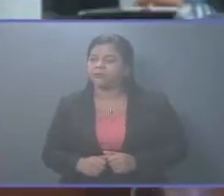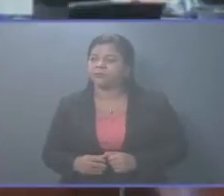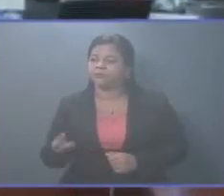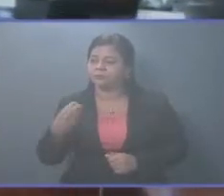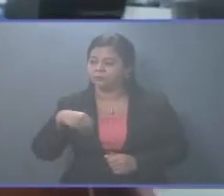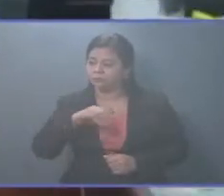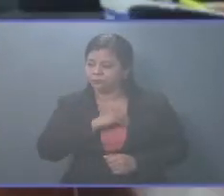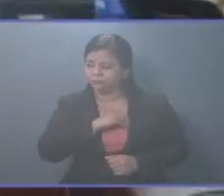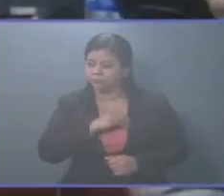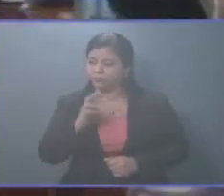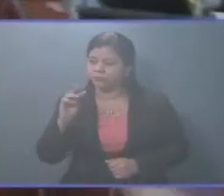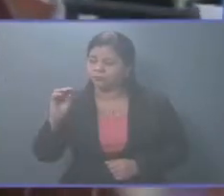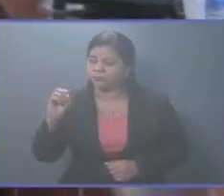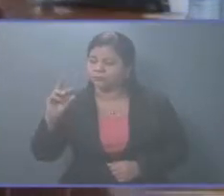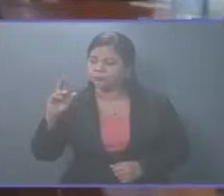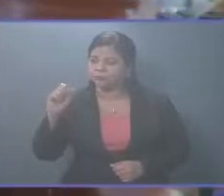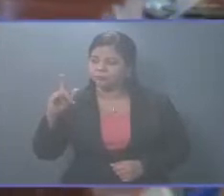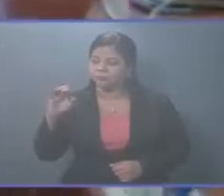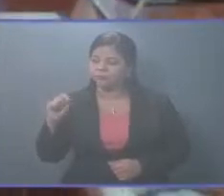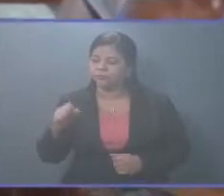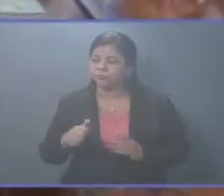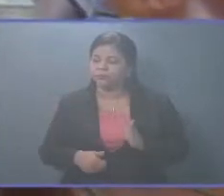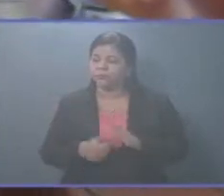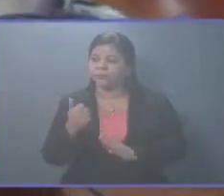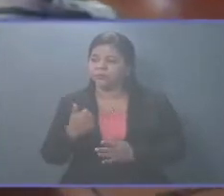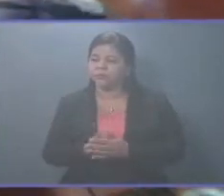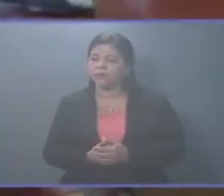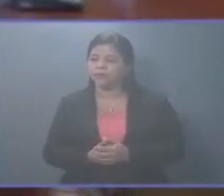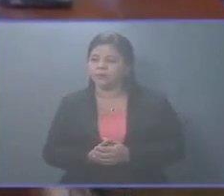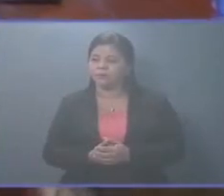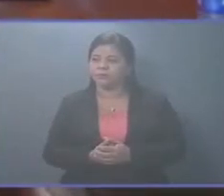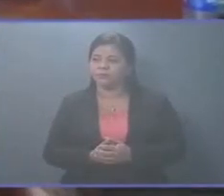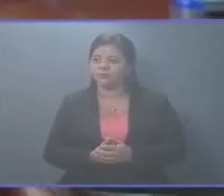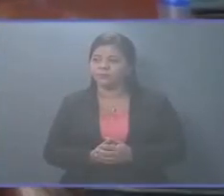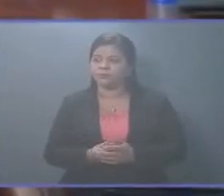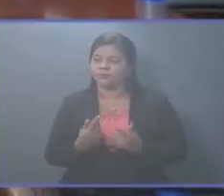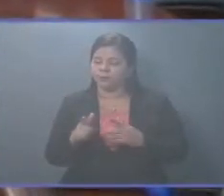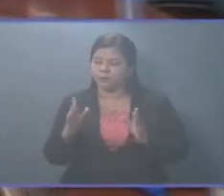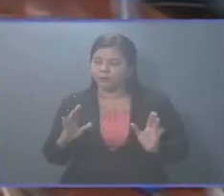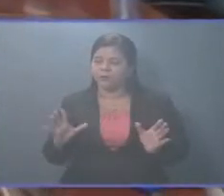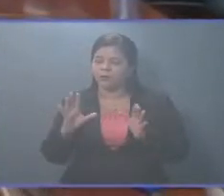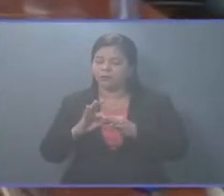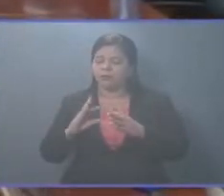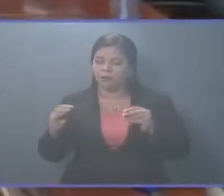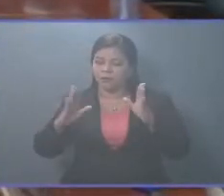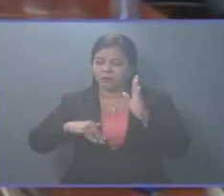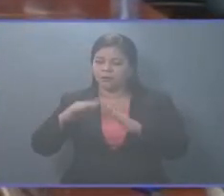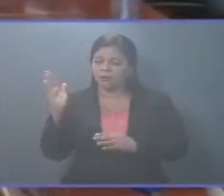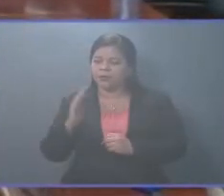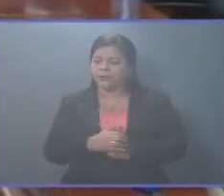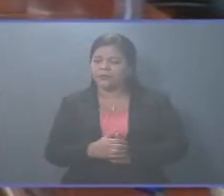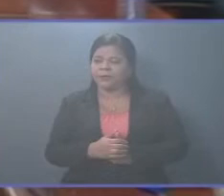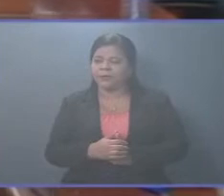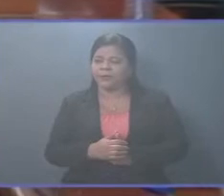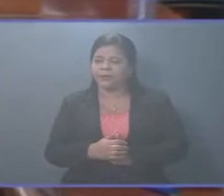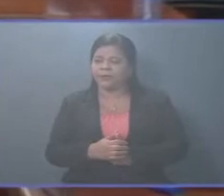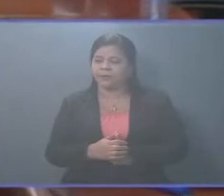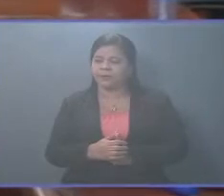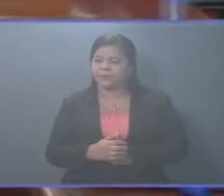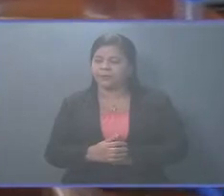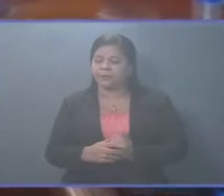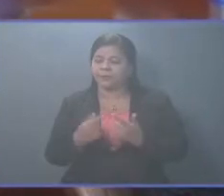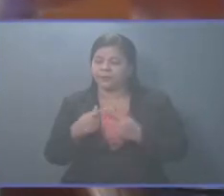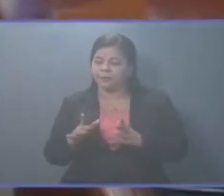doctor Morales. Sí, yo tal vez mi último comentario va a ser, ahí se habló del por